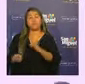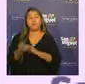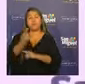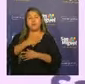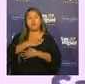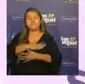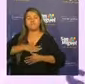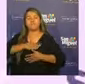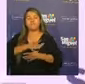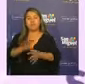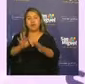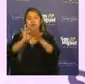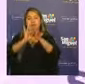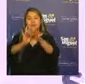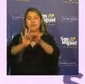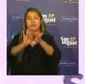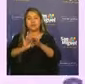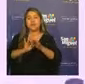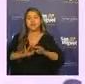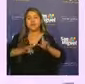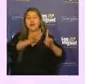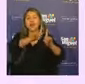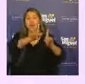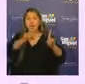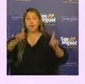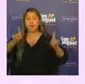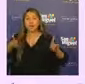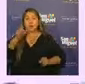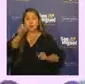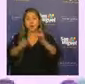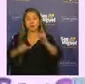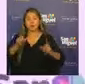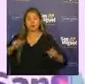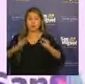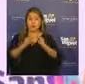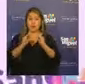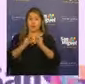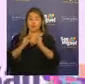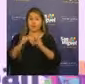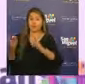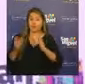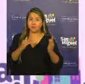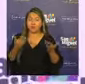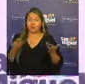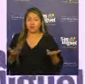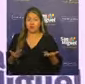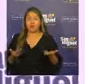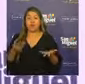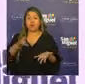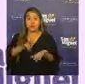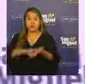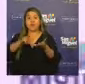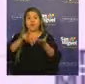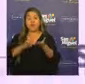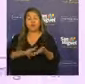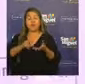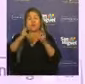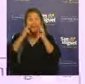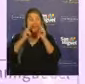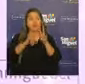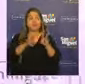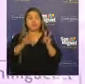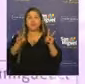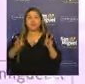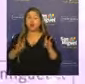agradecer a cada una y uno de los vecinos que está aquí presente, porque la verdad es que se ve demasiado lindo desde